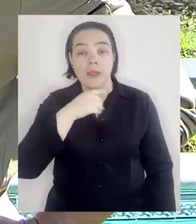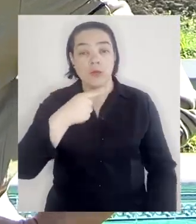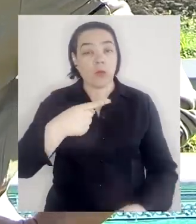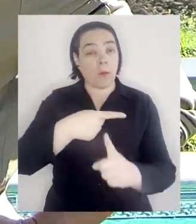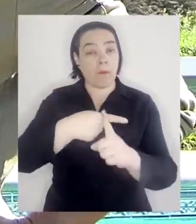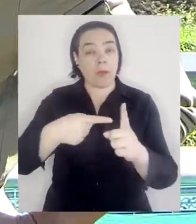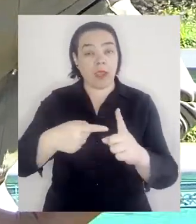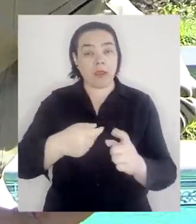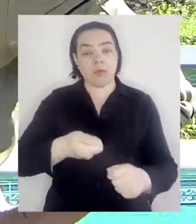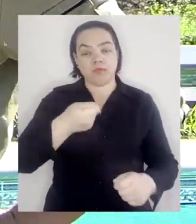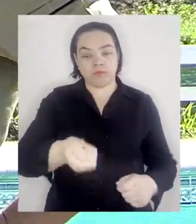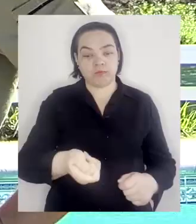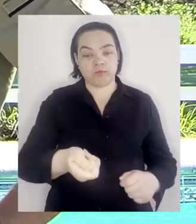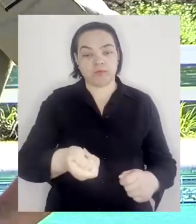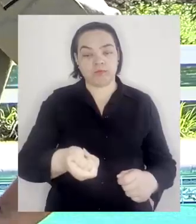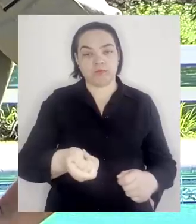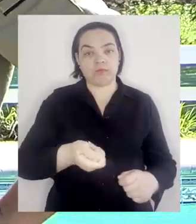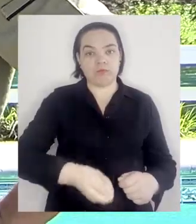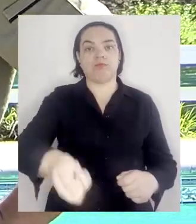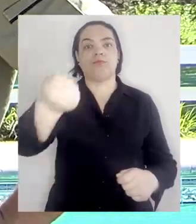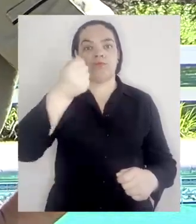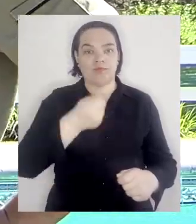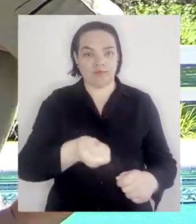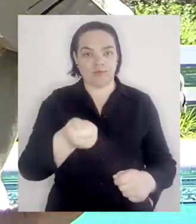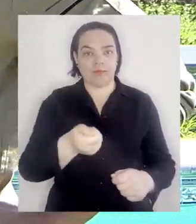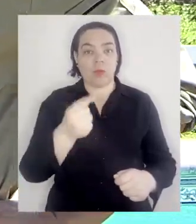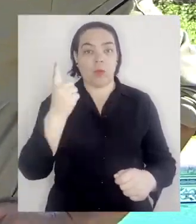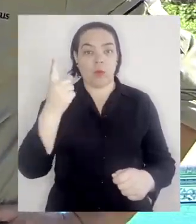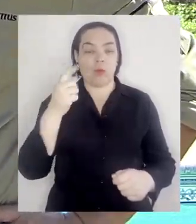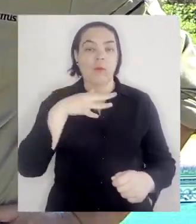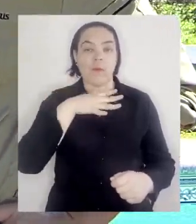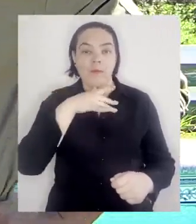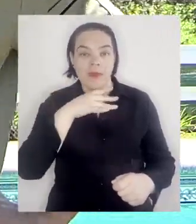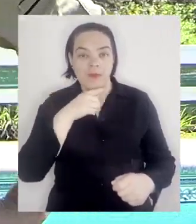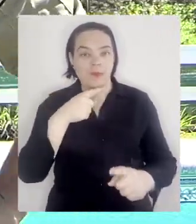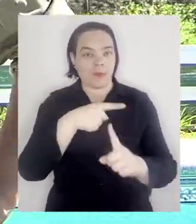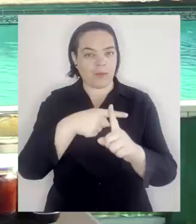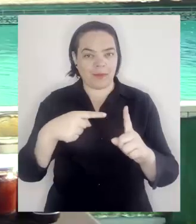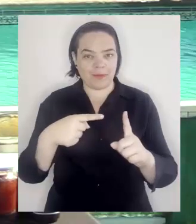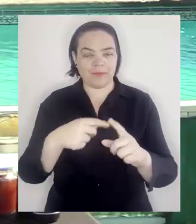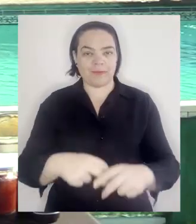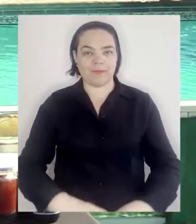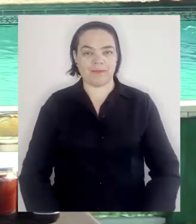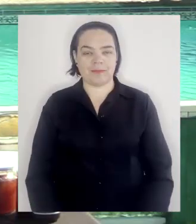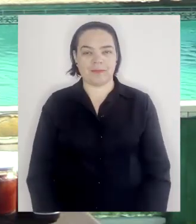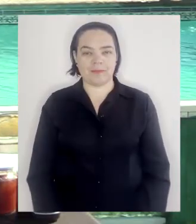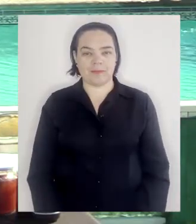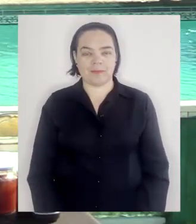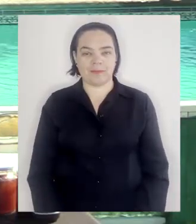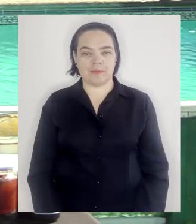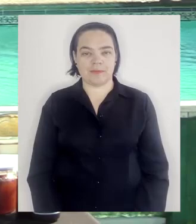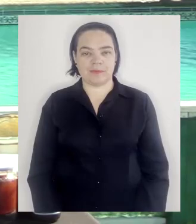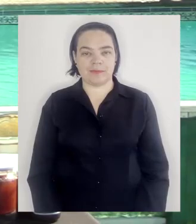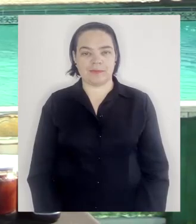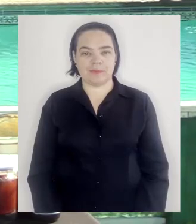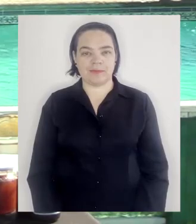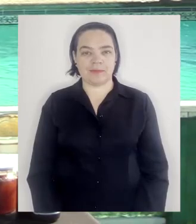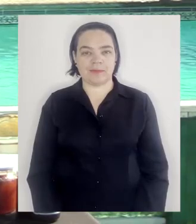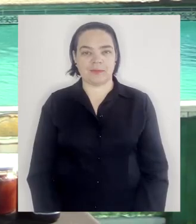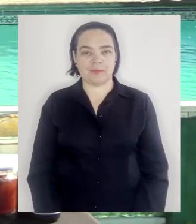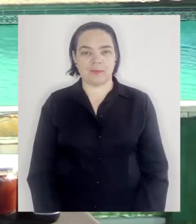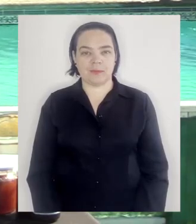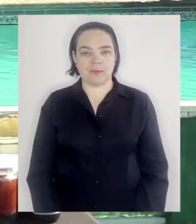ya se atenta bien caliente, eso, está bien ya caliente, más rápido. Exactamente. Más rápido. Ah, ya, perfecto, mucho más rápido.